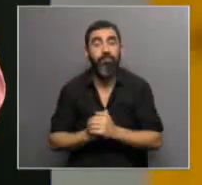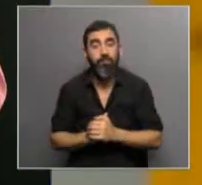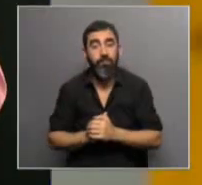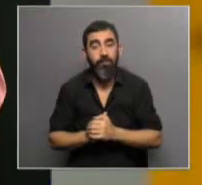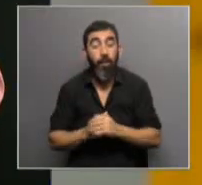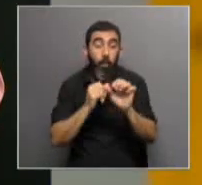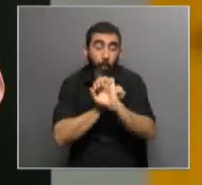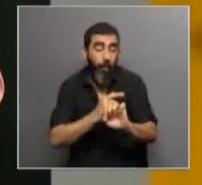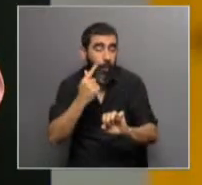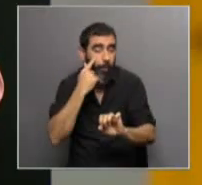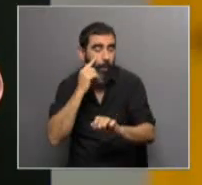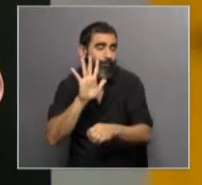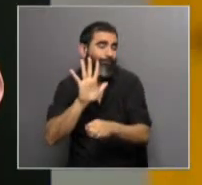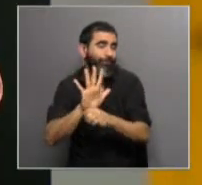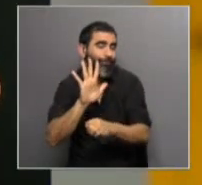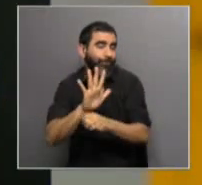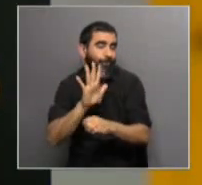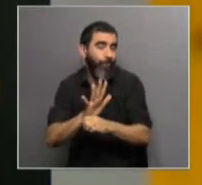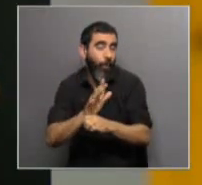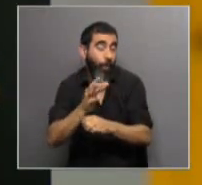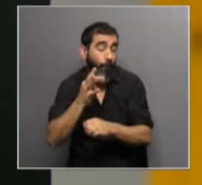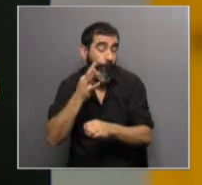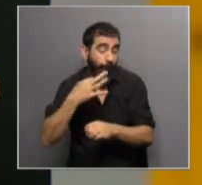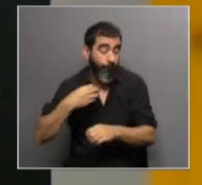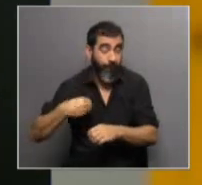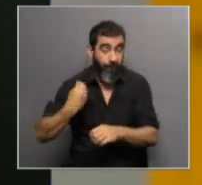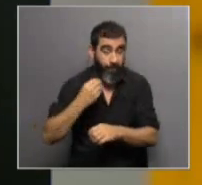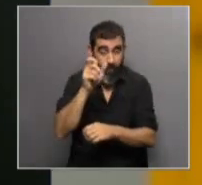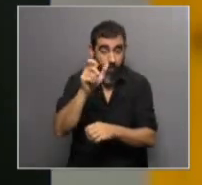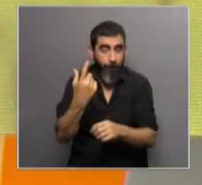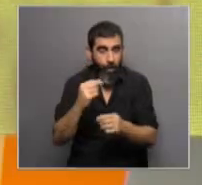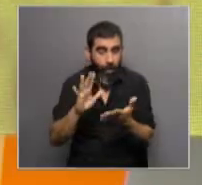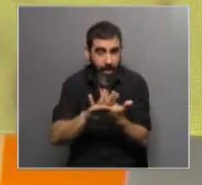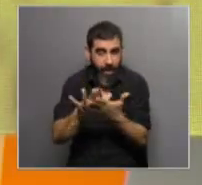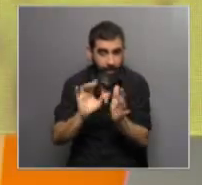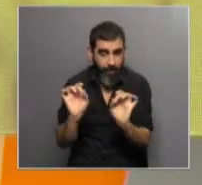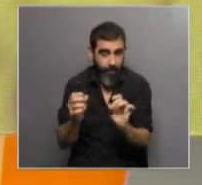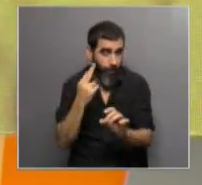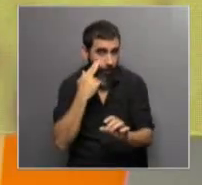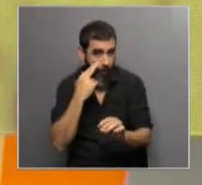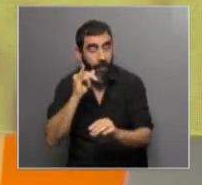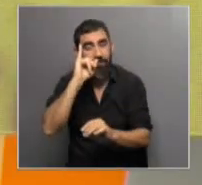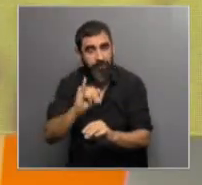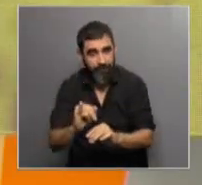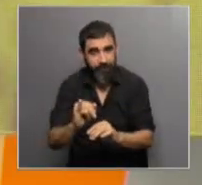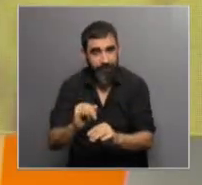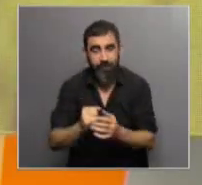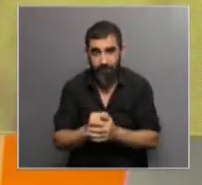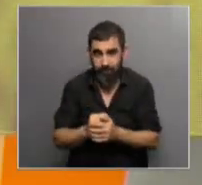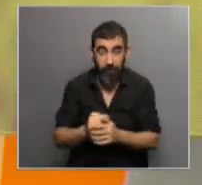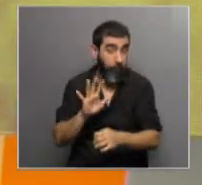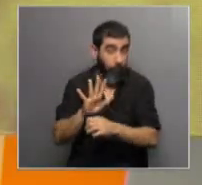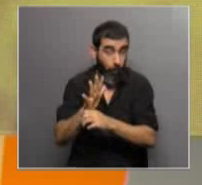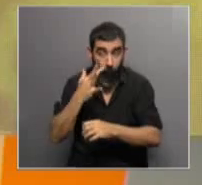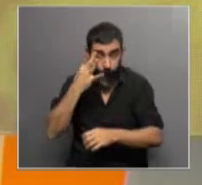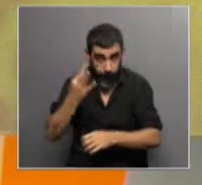desarrollar casi como si fuera un ser vivo completo pero sin afectar nada bueno si casi no sé si tan casi como